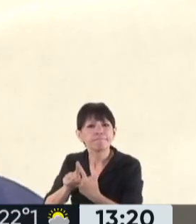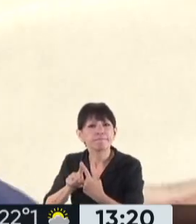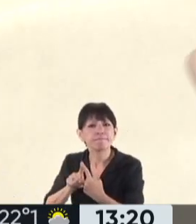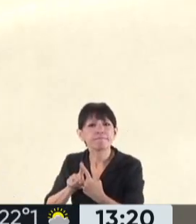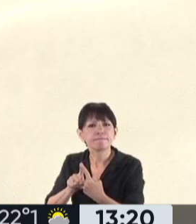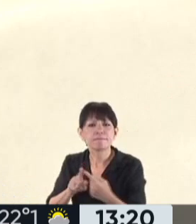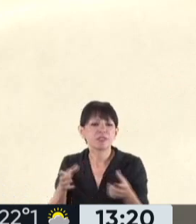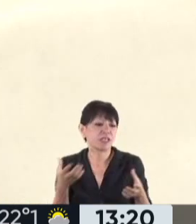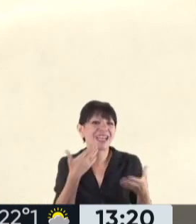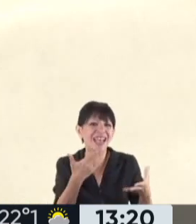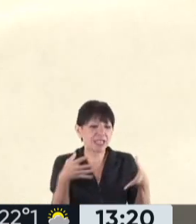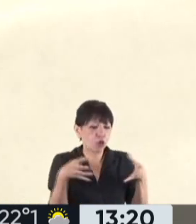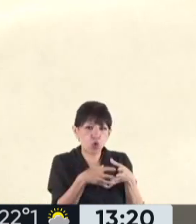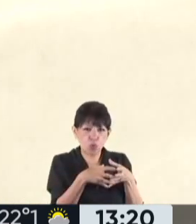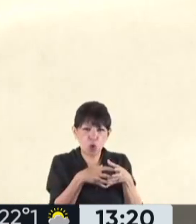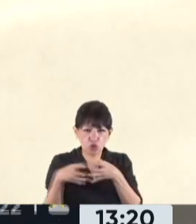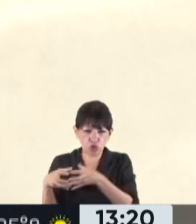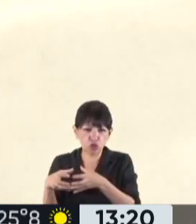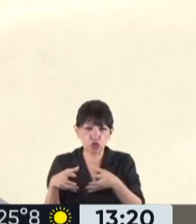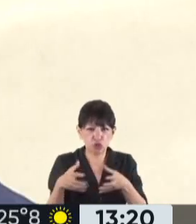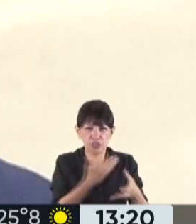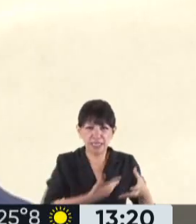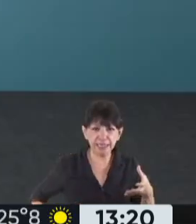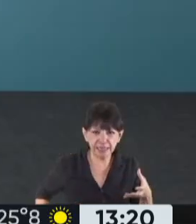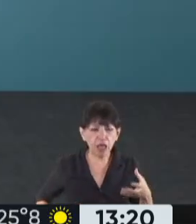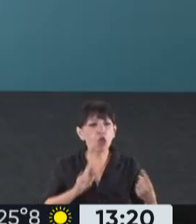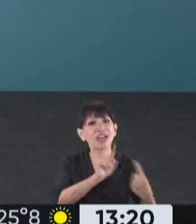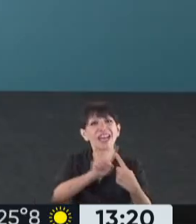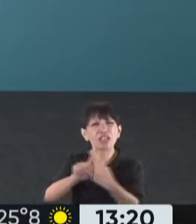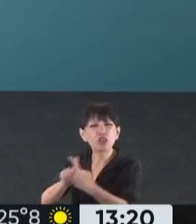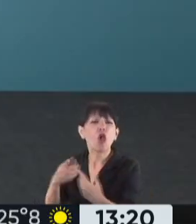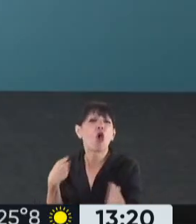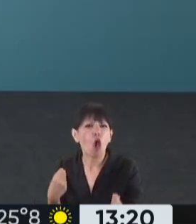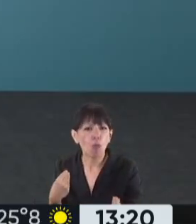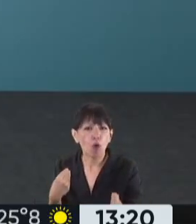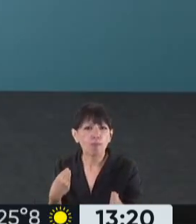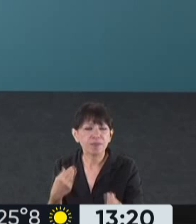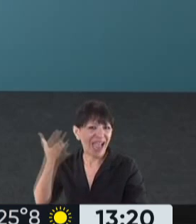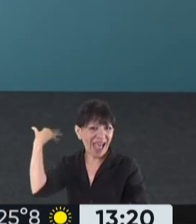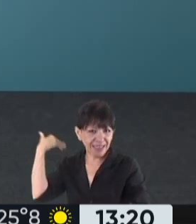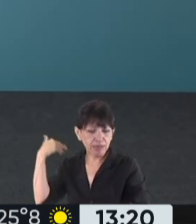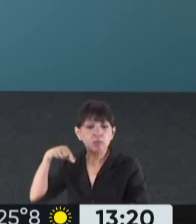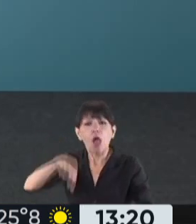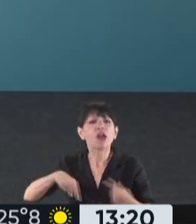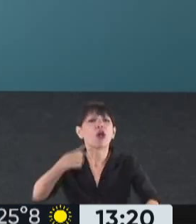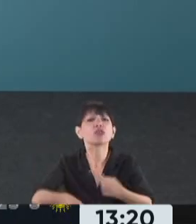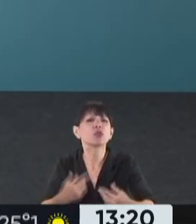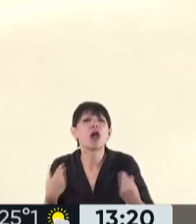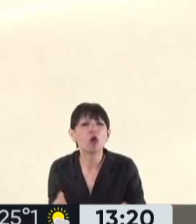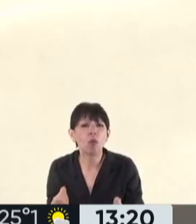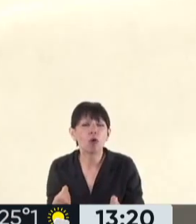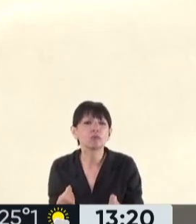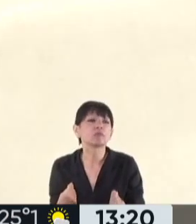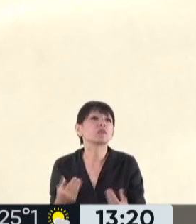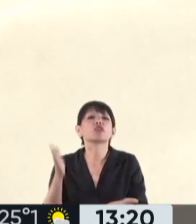de diferentes organismos. ¿Cómo fue esa relación y cómo continúa hoy en el marco de la contención, no solamente en lo que tiene que